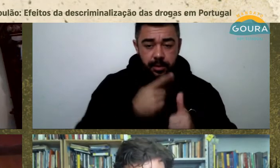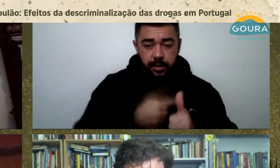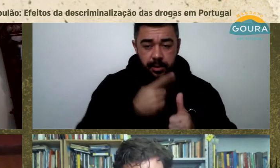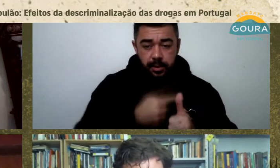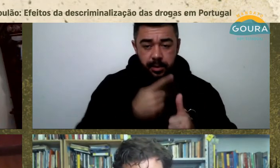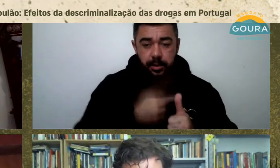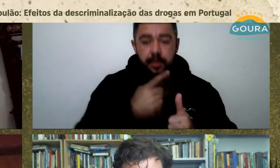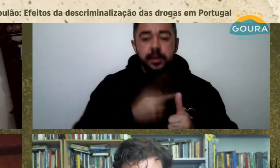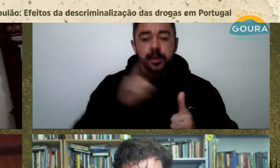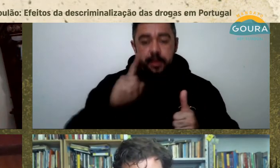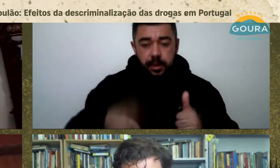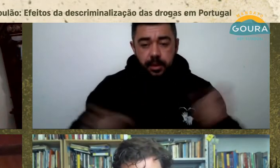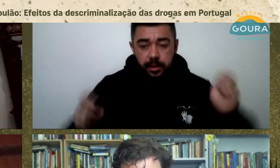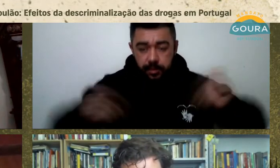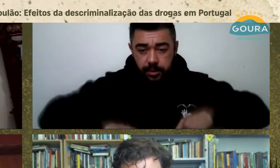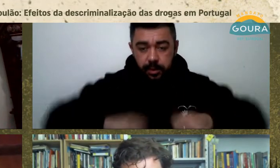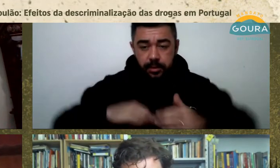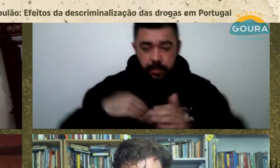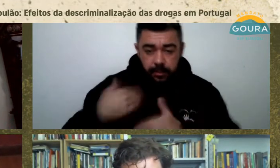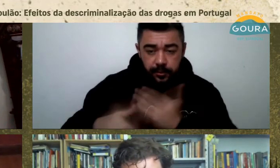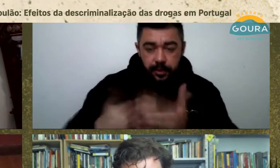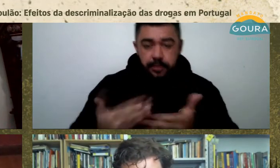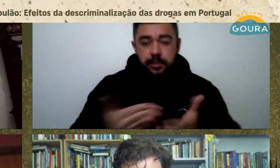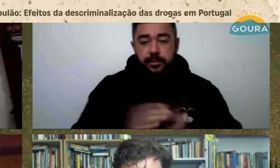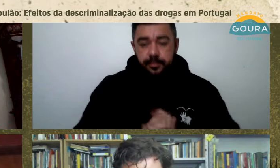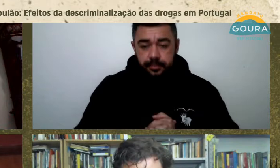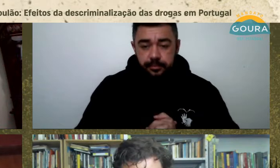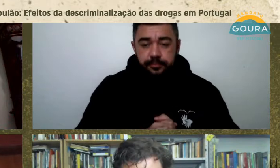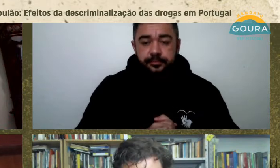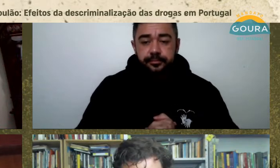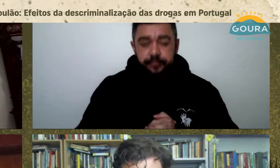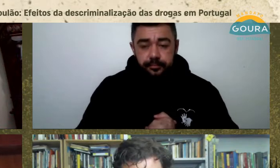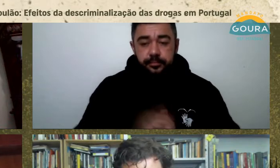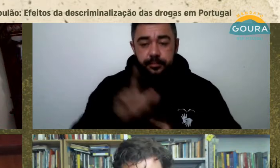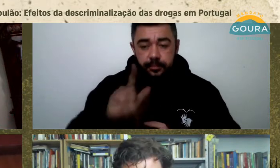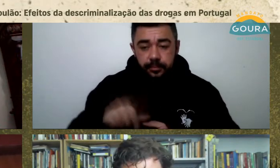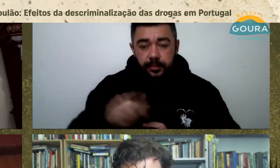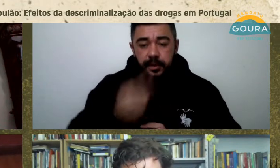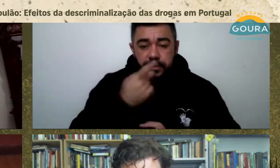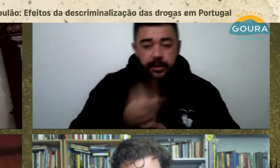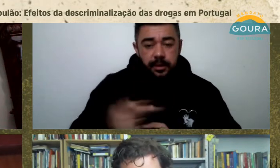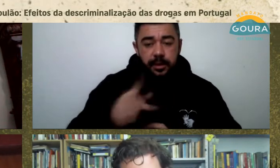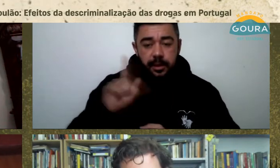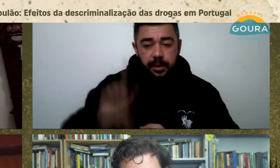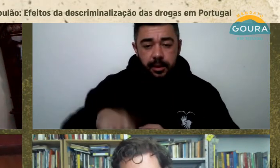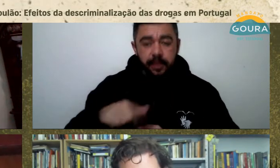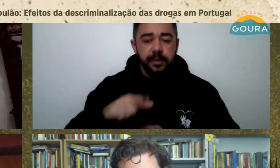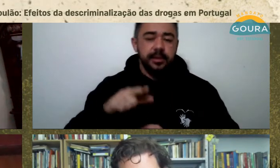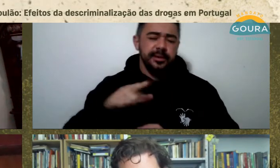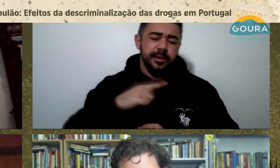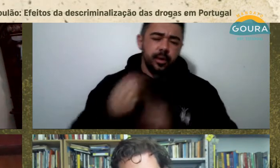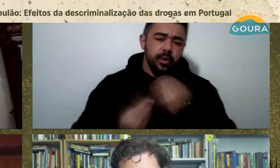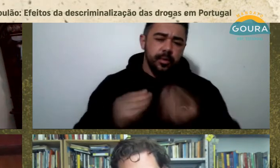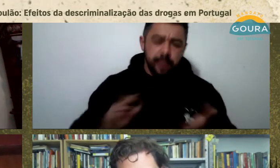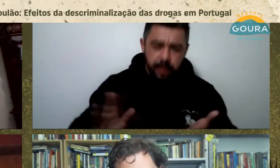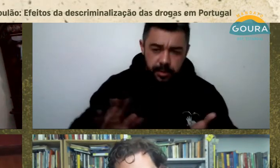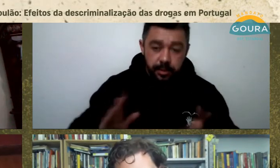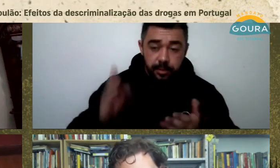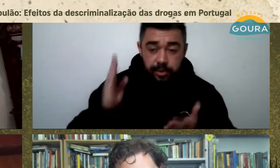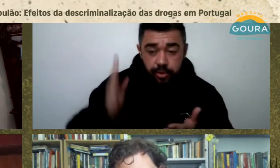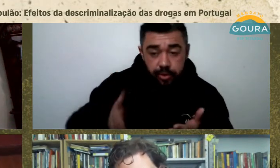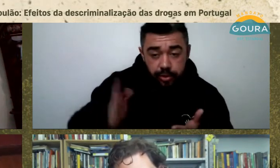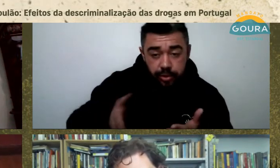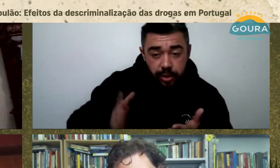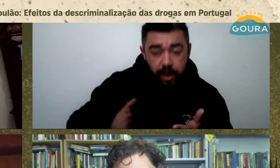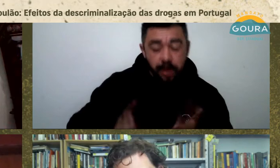nos permitió avanzar en la regulación y de una ley de regulación del mercado del cannabis, porque ya nuestra legislación tiene